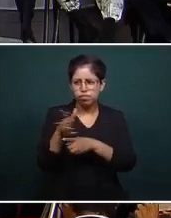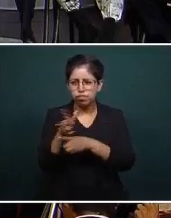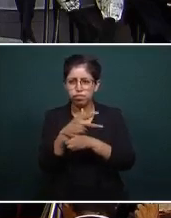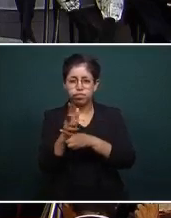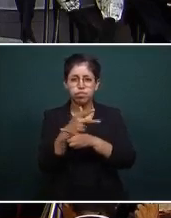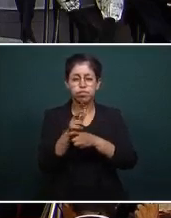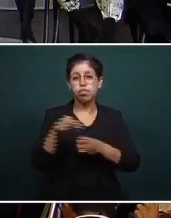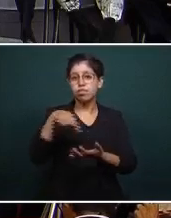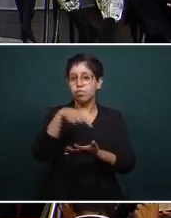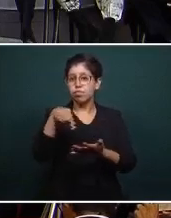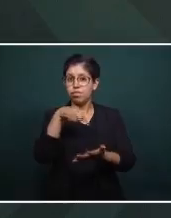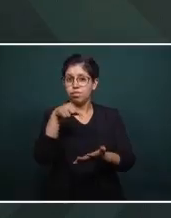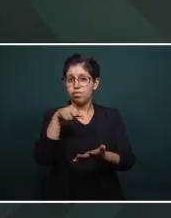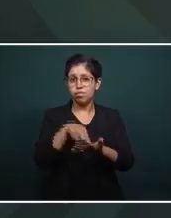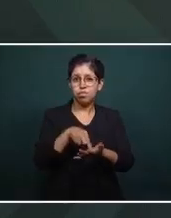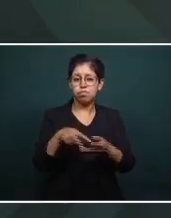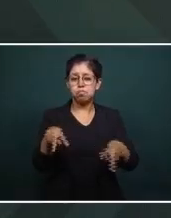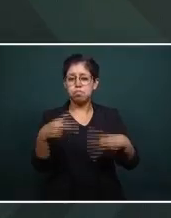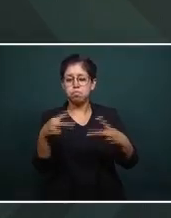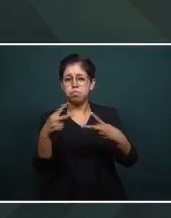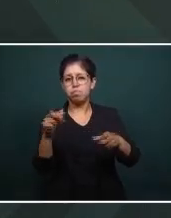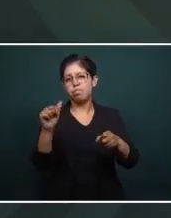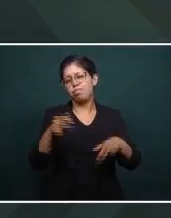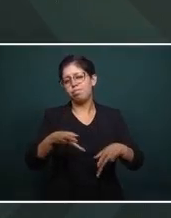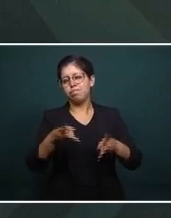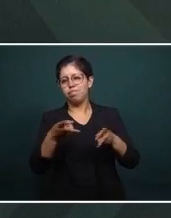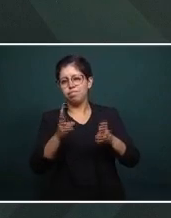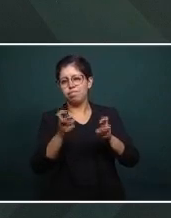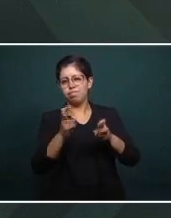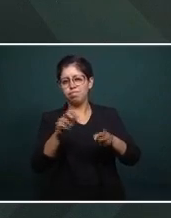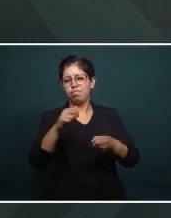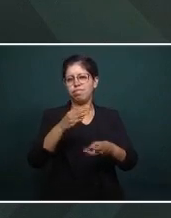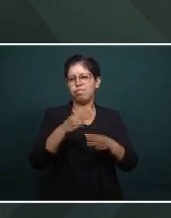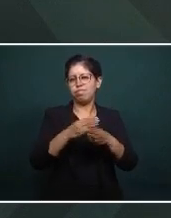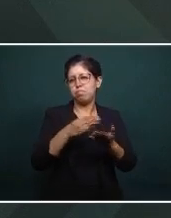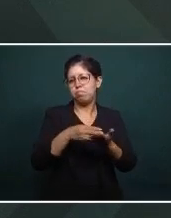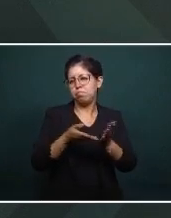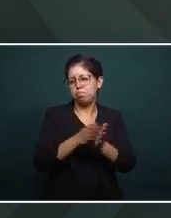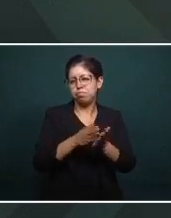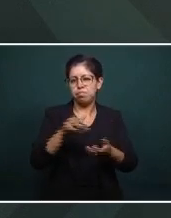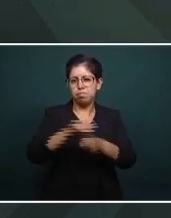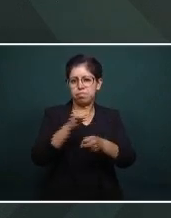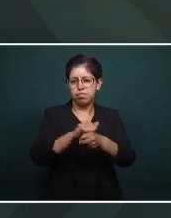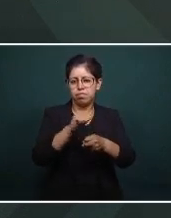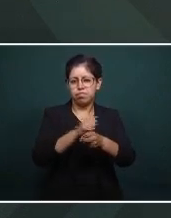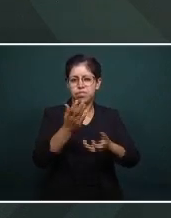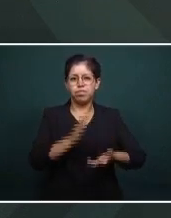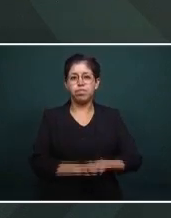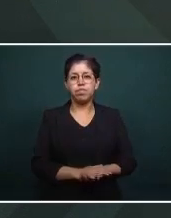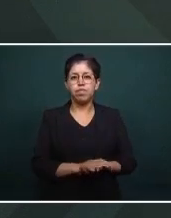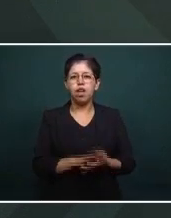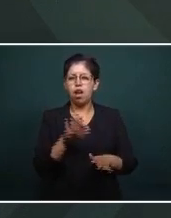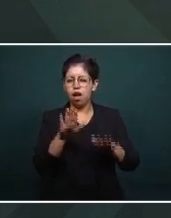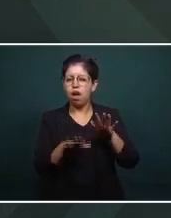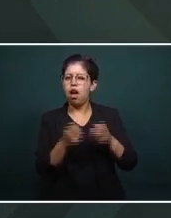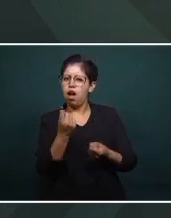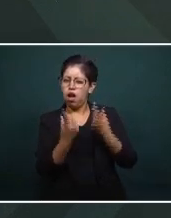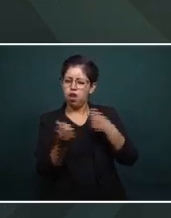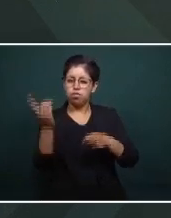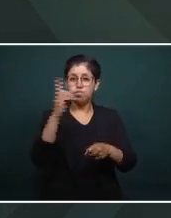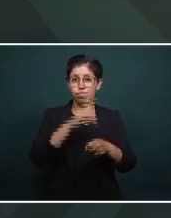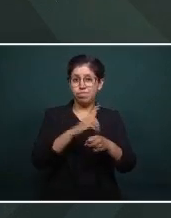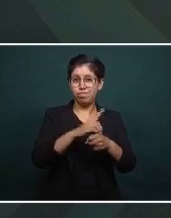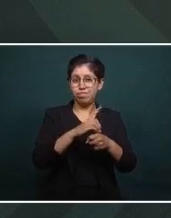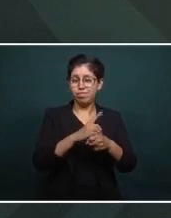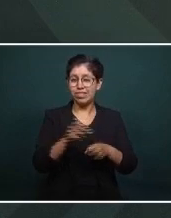entretenimiento, lugares de ventas de autopartes, vehículos, y hacemos énfasis en los días de mayor incidencia delictiva, que son